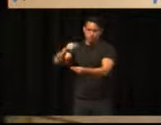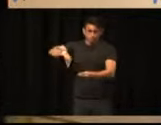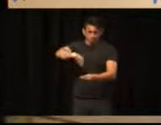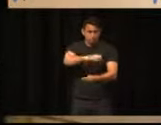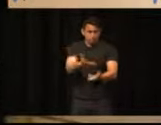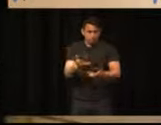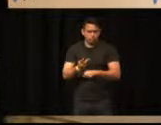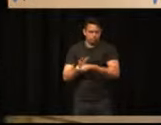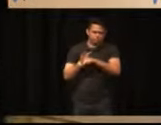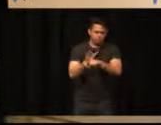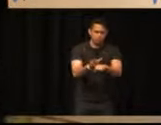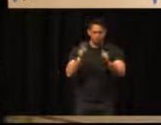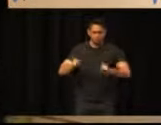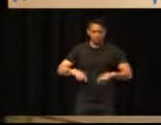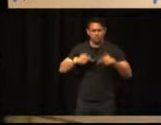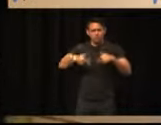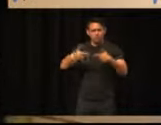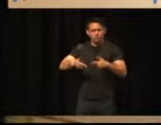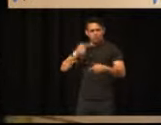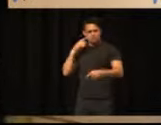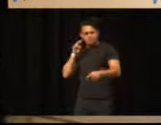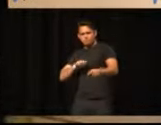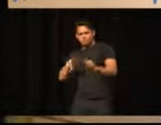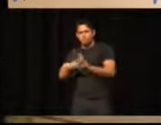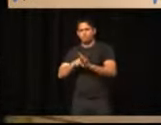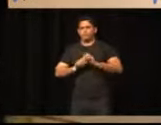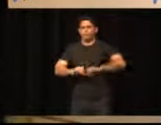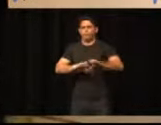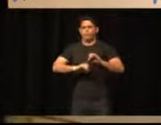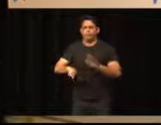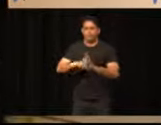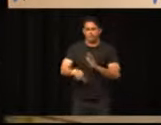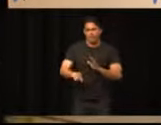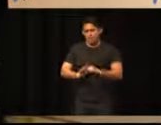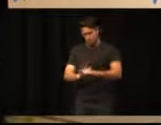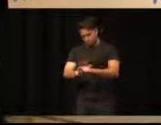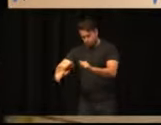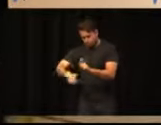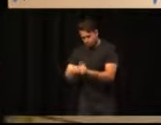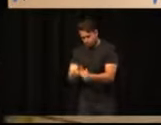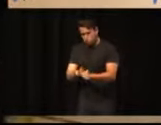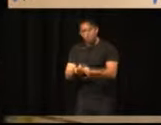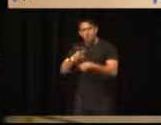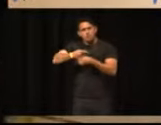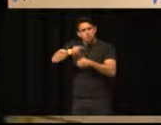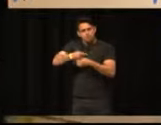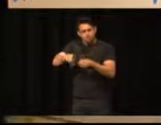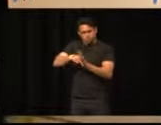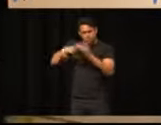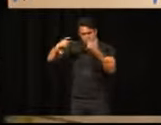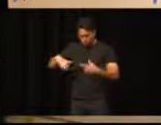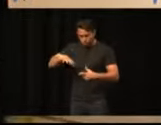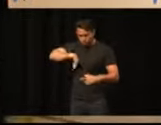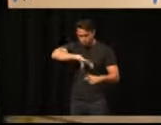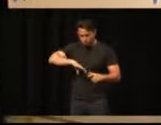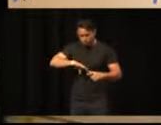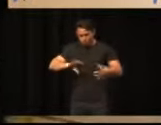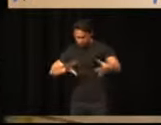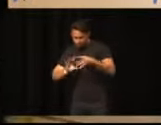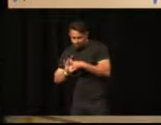y buscamos entonces trabajar en la perspectiva educacional, dándole apoyo a la gestión local,